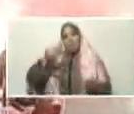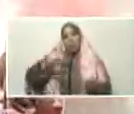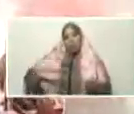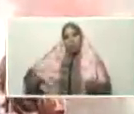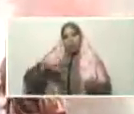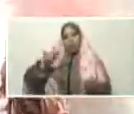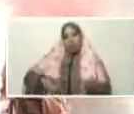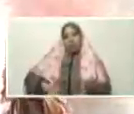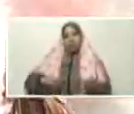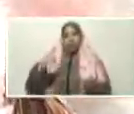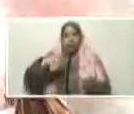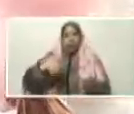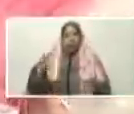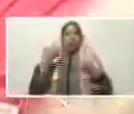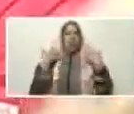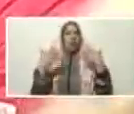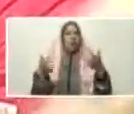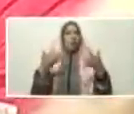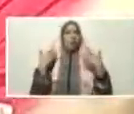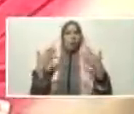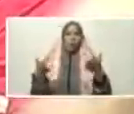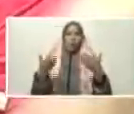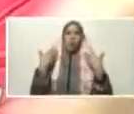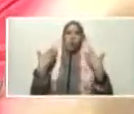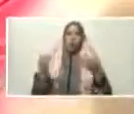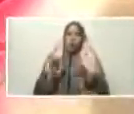está pegando calor verdad a carmen